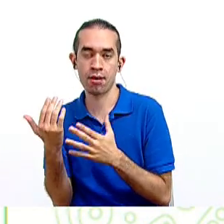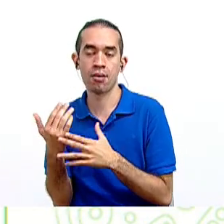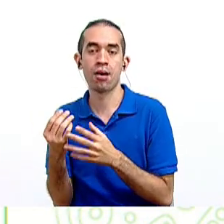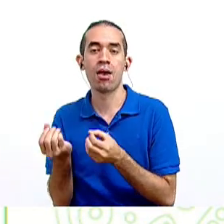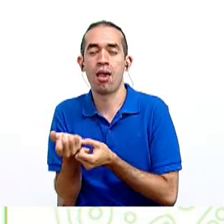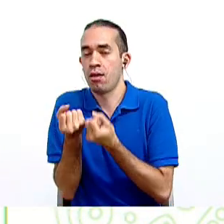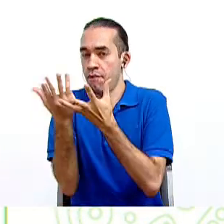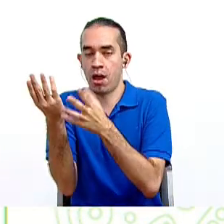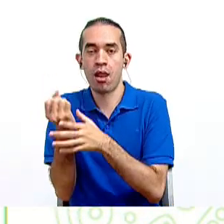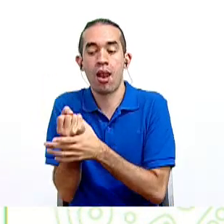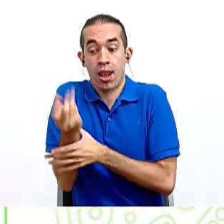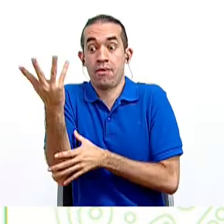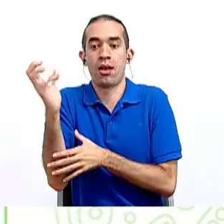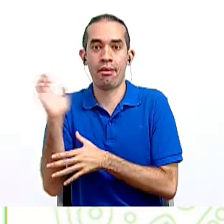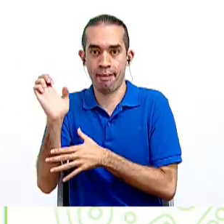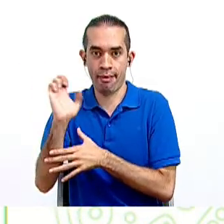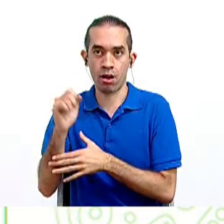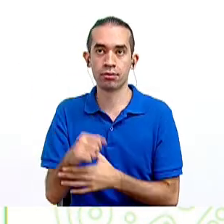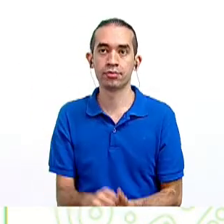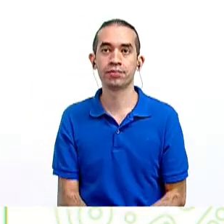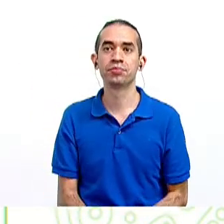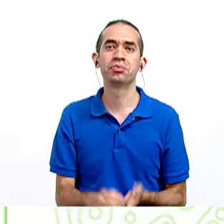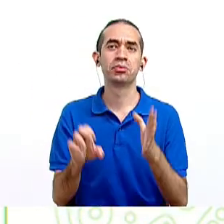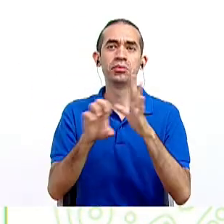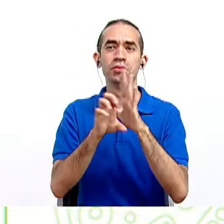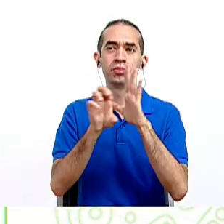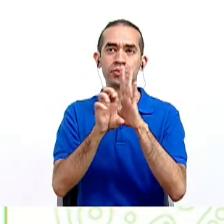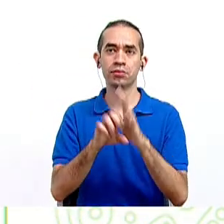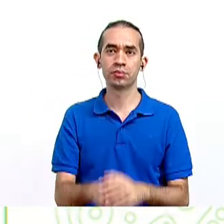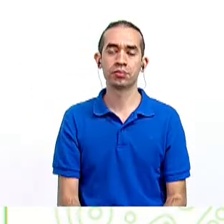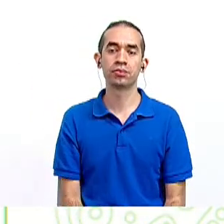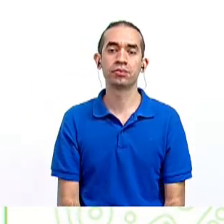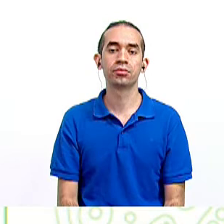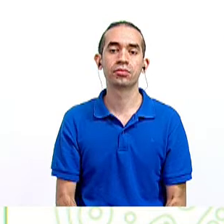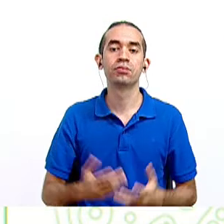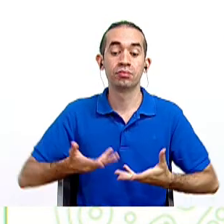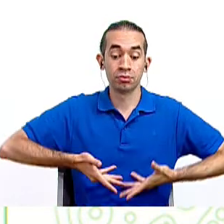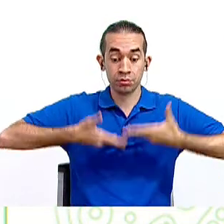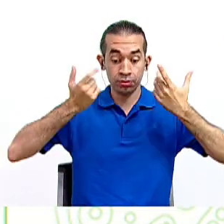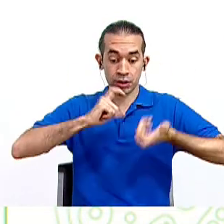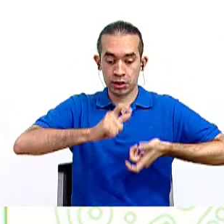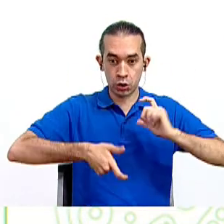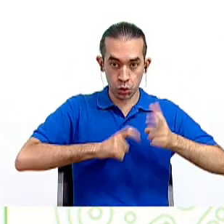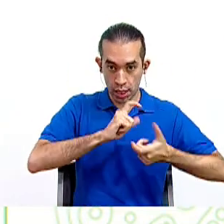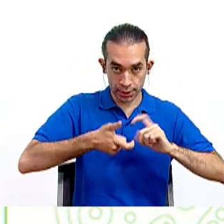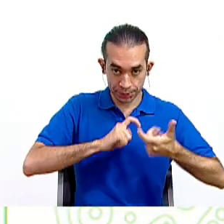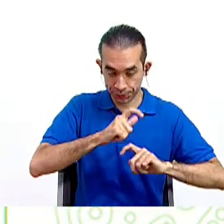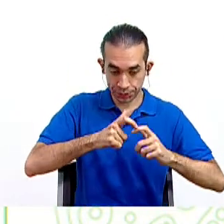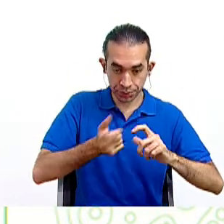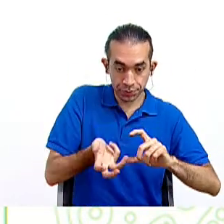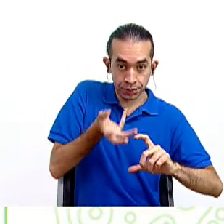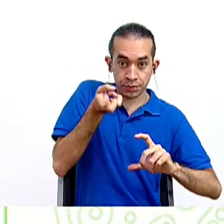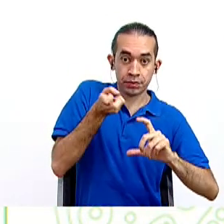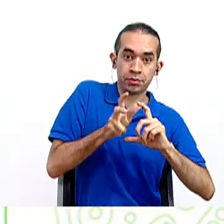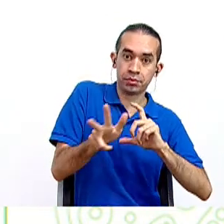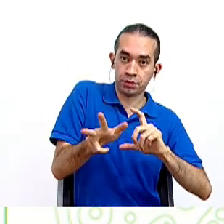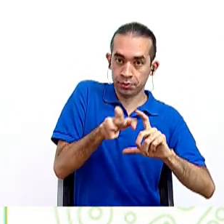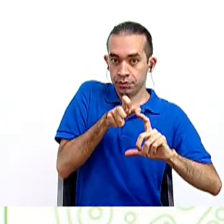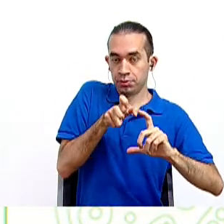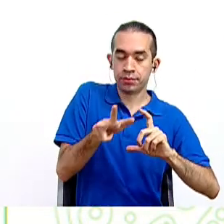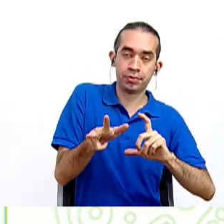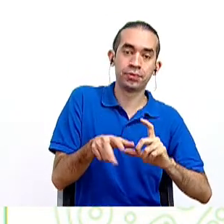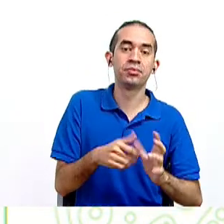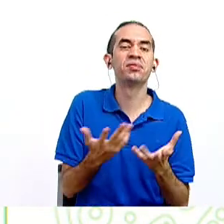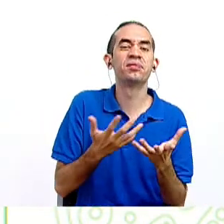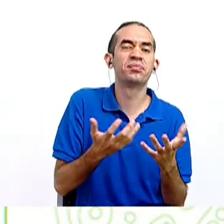libera energía cuando pasa. ¿Cuál sería el ejemplo? La respiración celular de la cual hablamos hace rato,